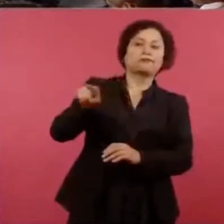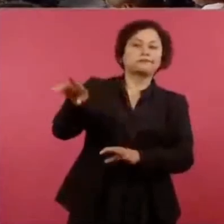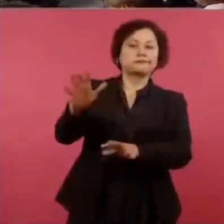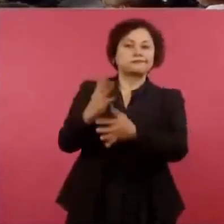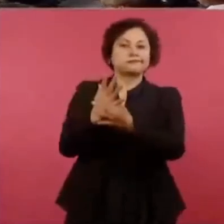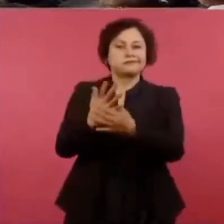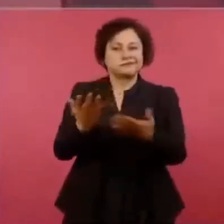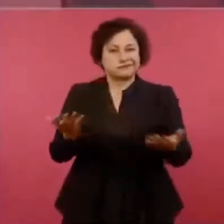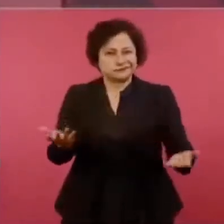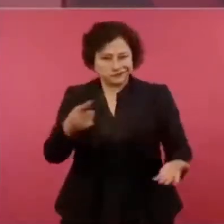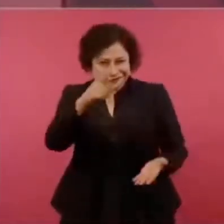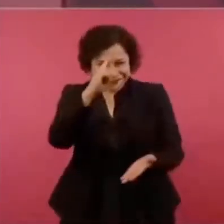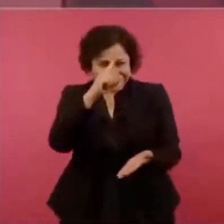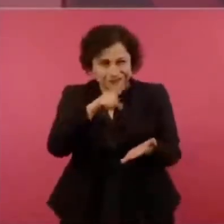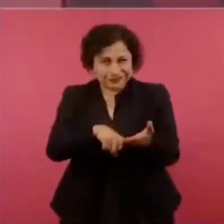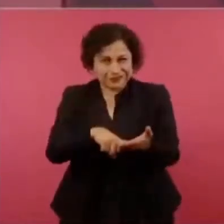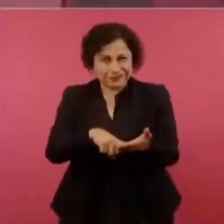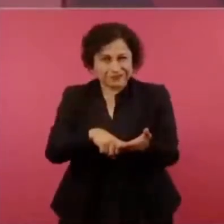Imagínense